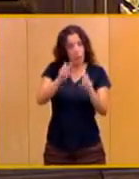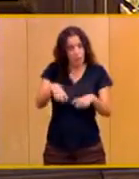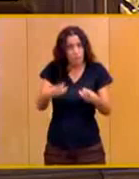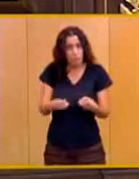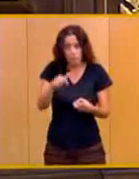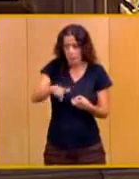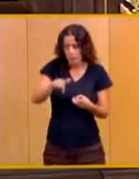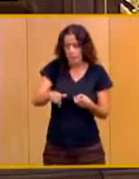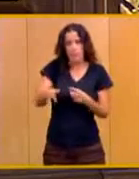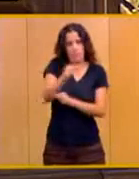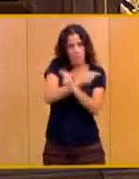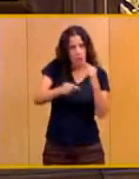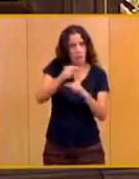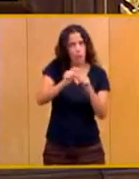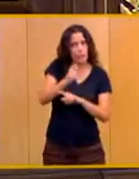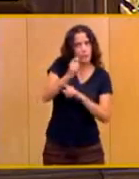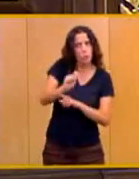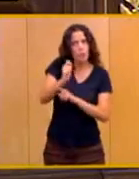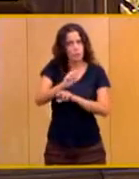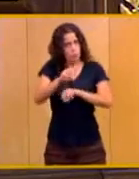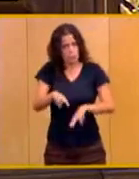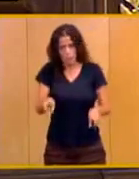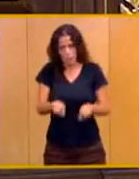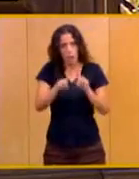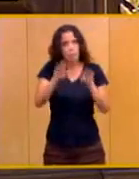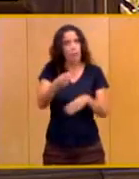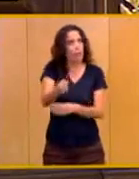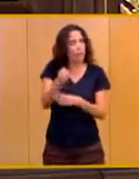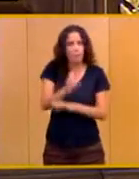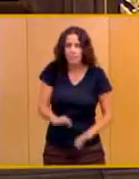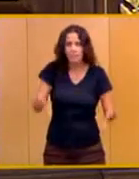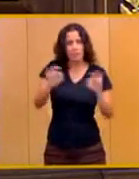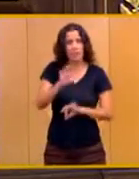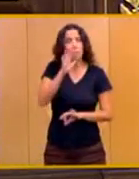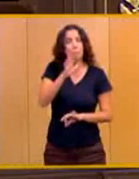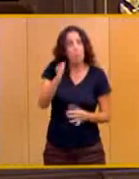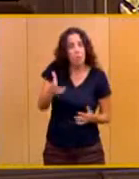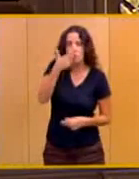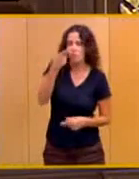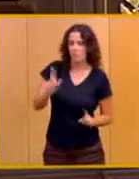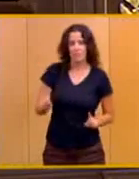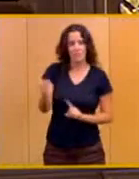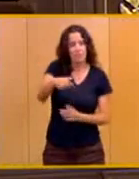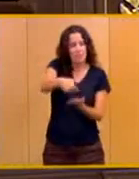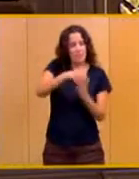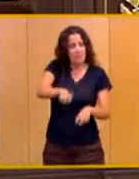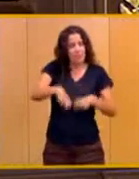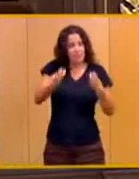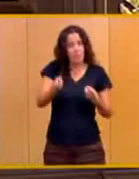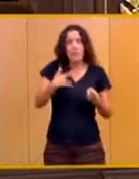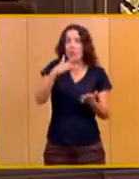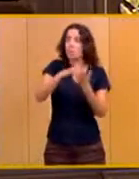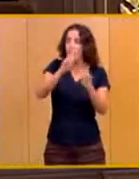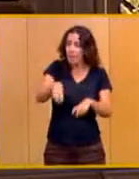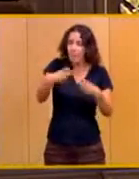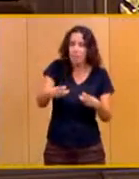diálogos con éxito o sin éxito, lo que han hecho es no apoyarlas, porque no les interesa. Piden las reformas, pero cuando llegan no se pronuncian sobre